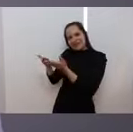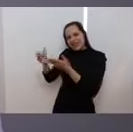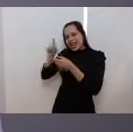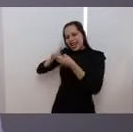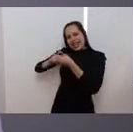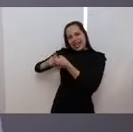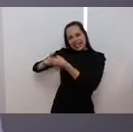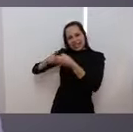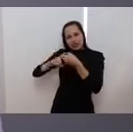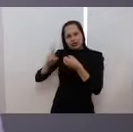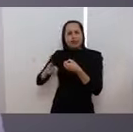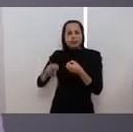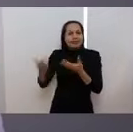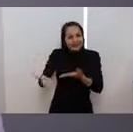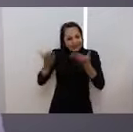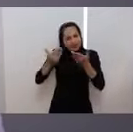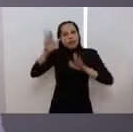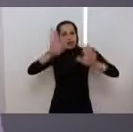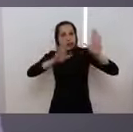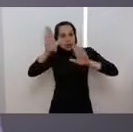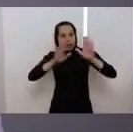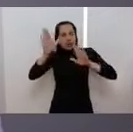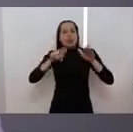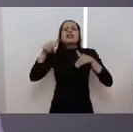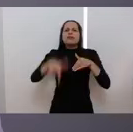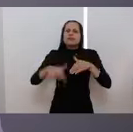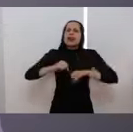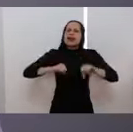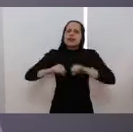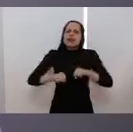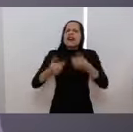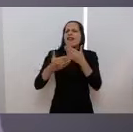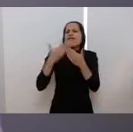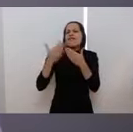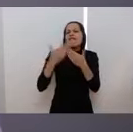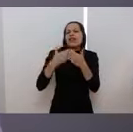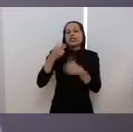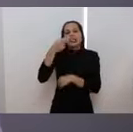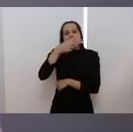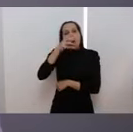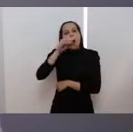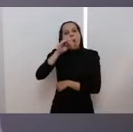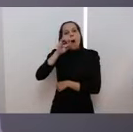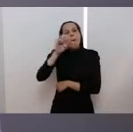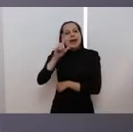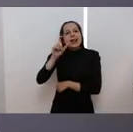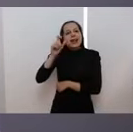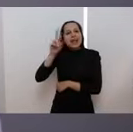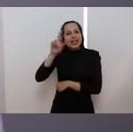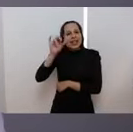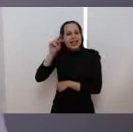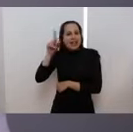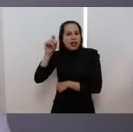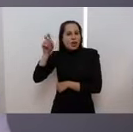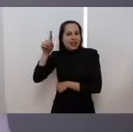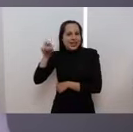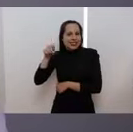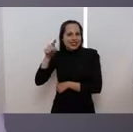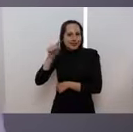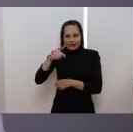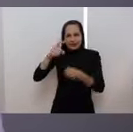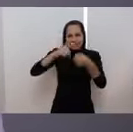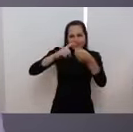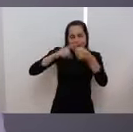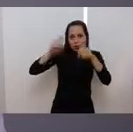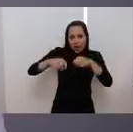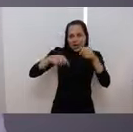activamente durante esta transmisión es muy fácil utilizamos el hashtag #egypt de cuentas adicionalmente quiero